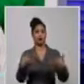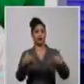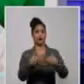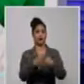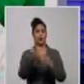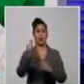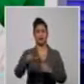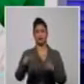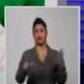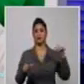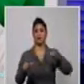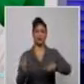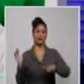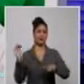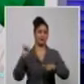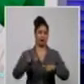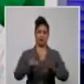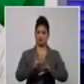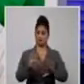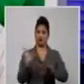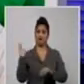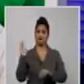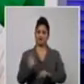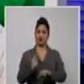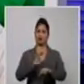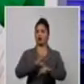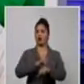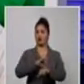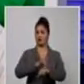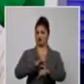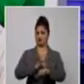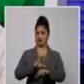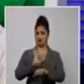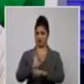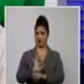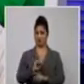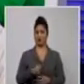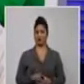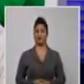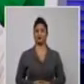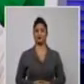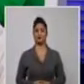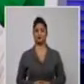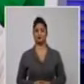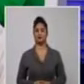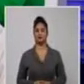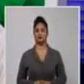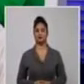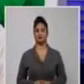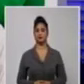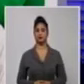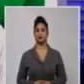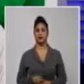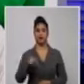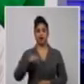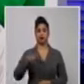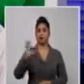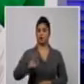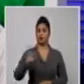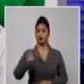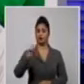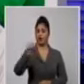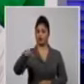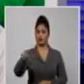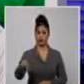internacionales. Directamente, el porciento de casos que se han infectado,